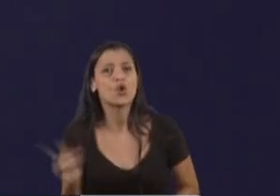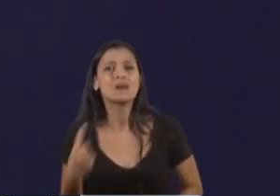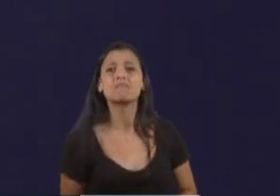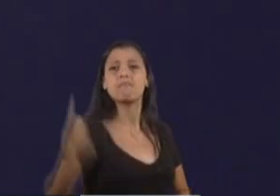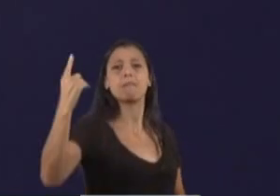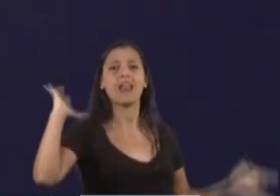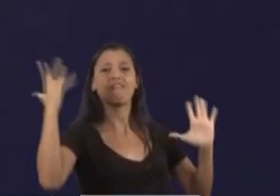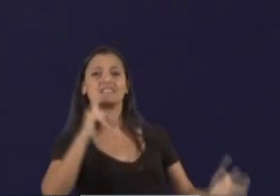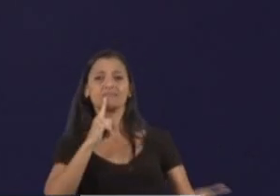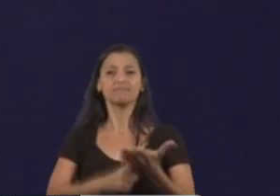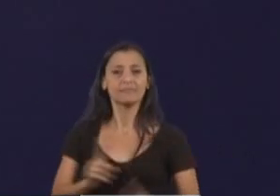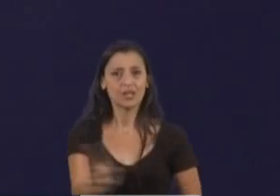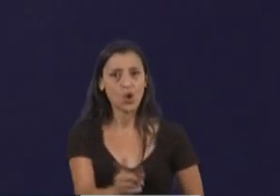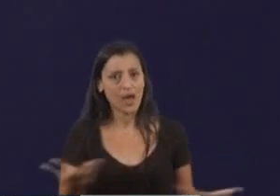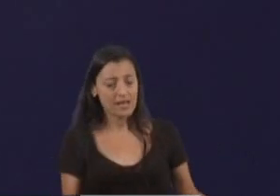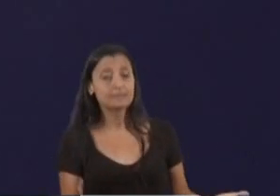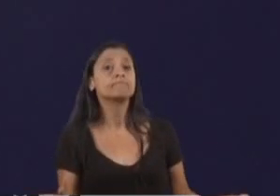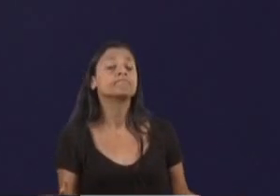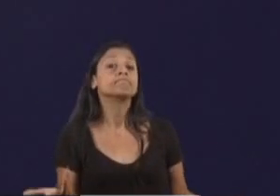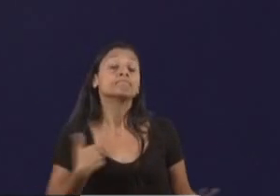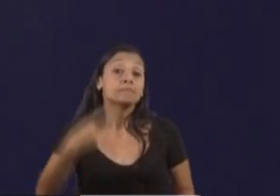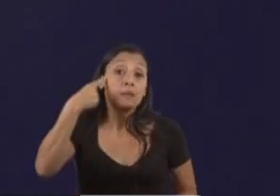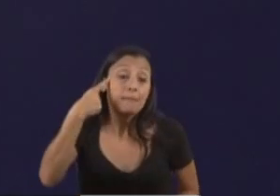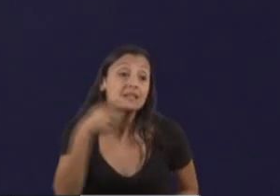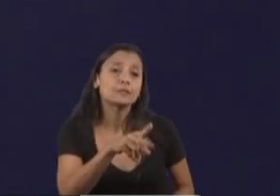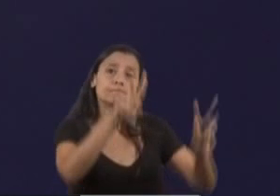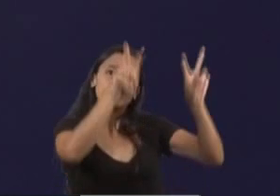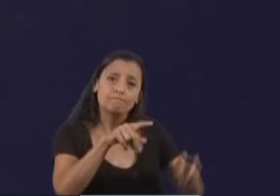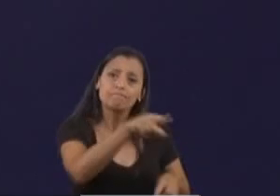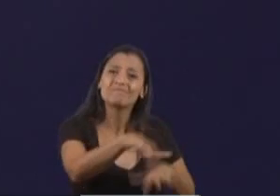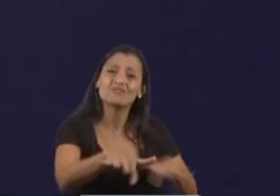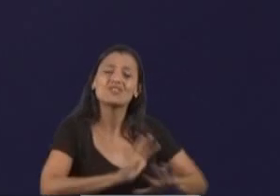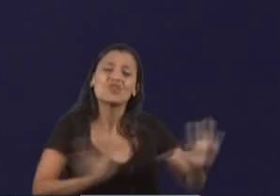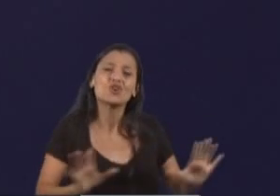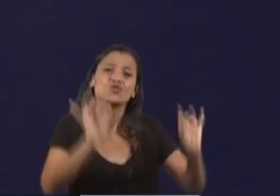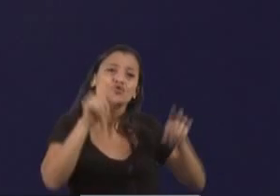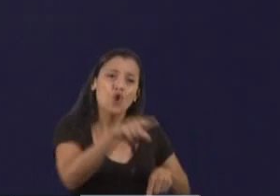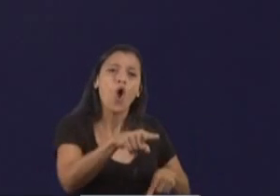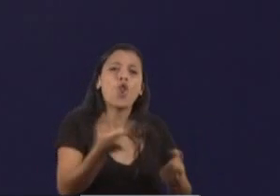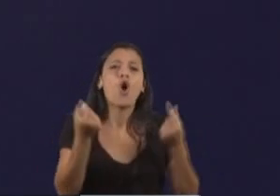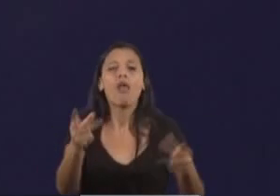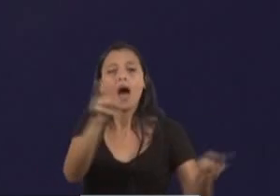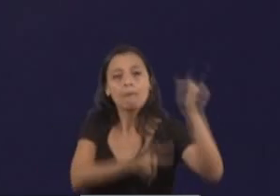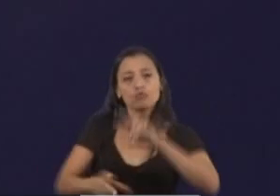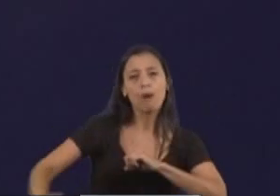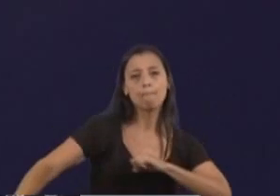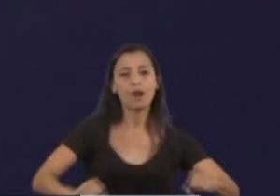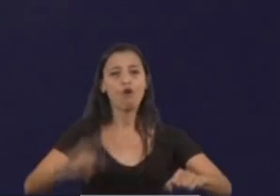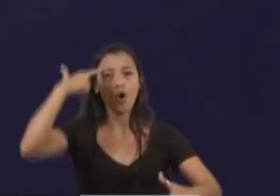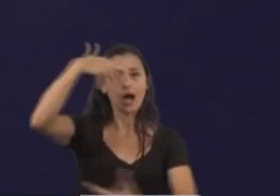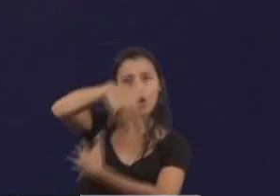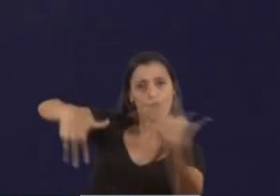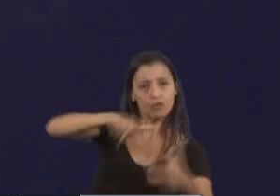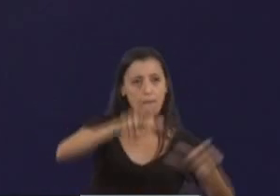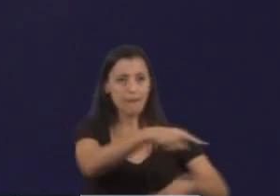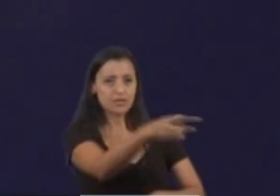entiendo que son, o entendemos que son cuestiones que solo esgrimen la necesidad de confundir a la gente y